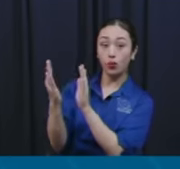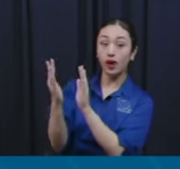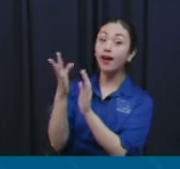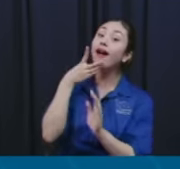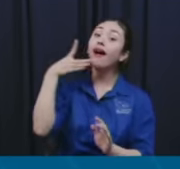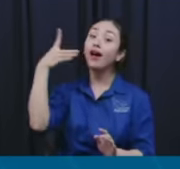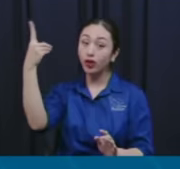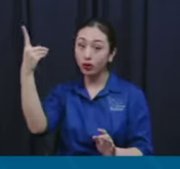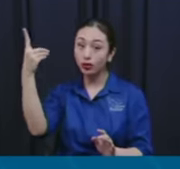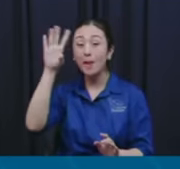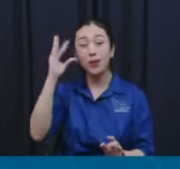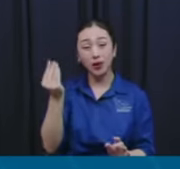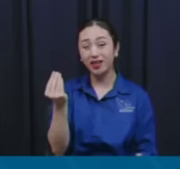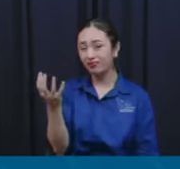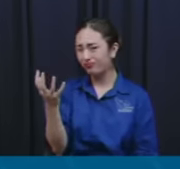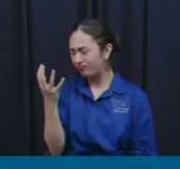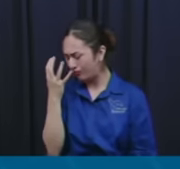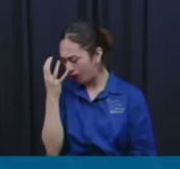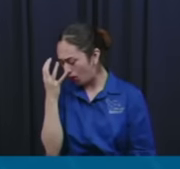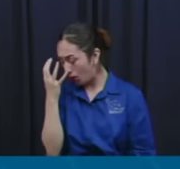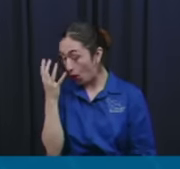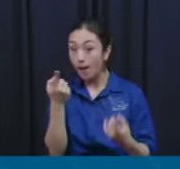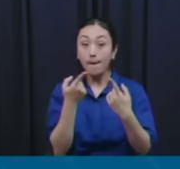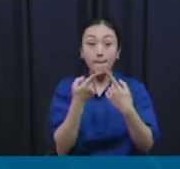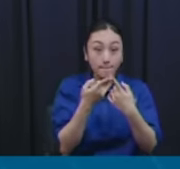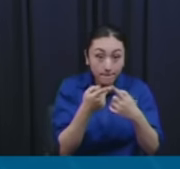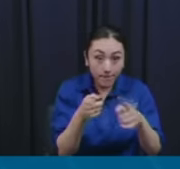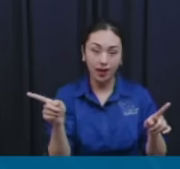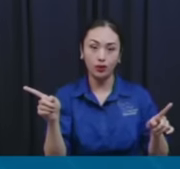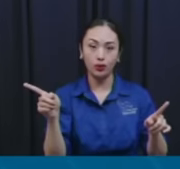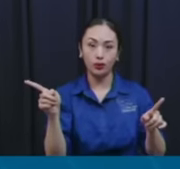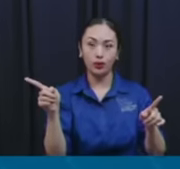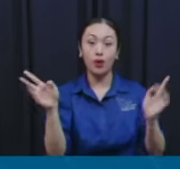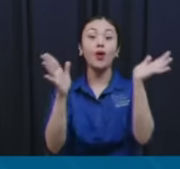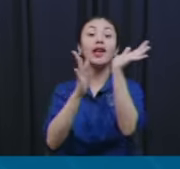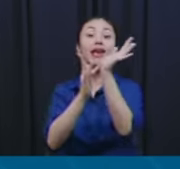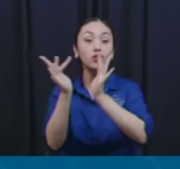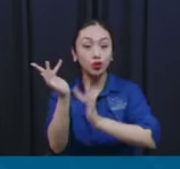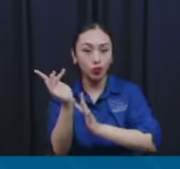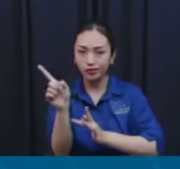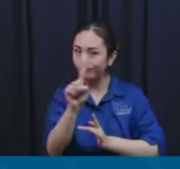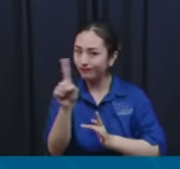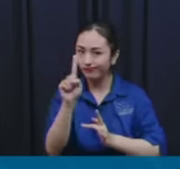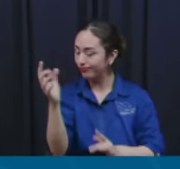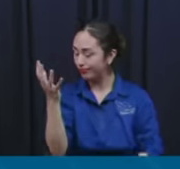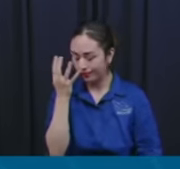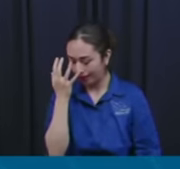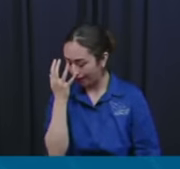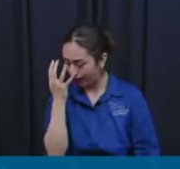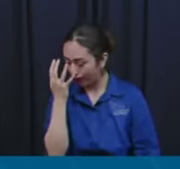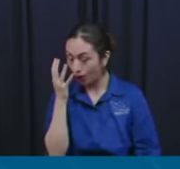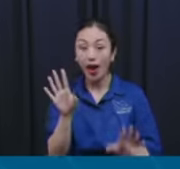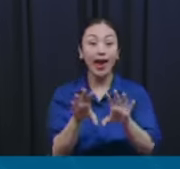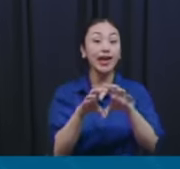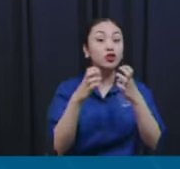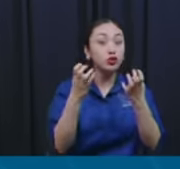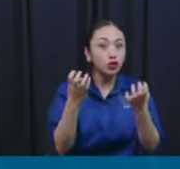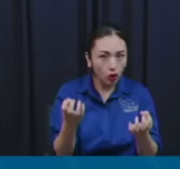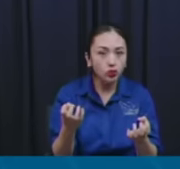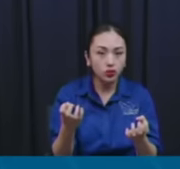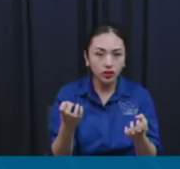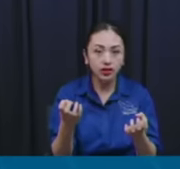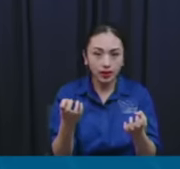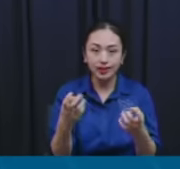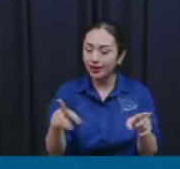falló por el pecado pero el postrer Adán no tiene nada que ver con el pecado entonces tiene la imagen del Dios